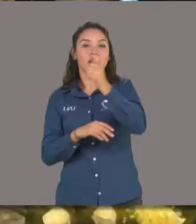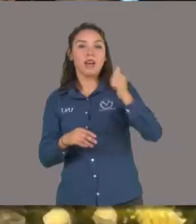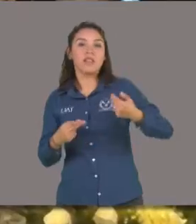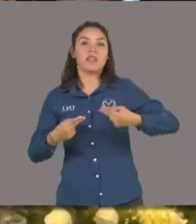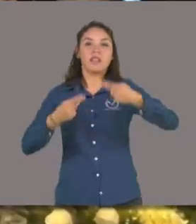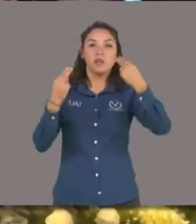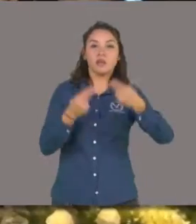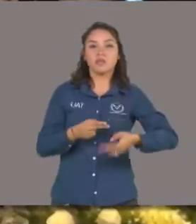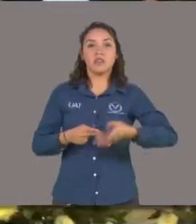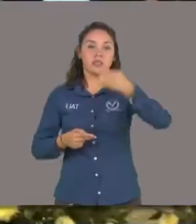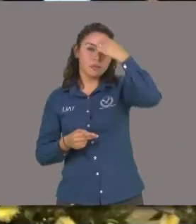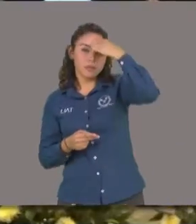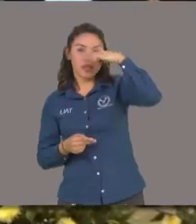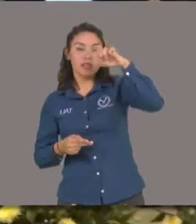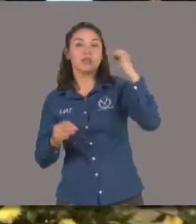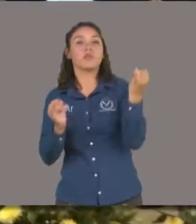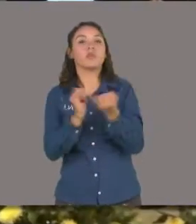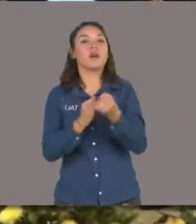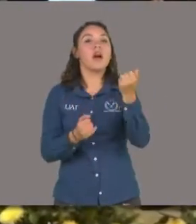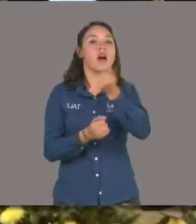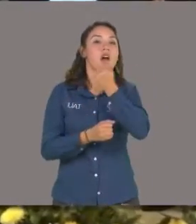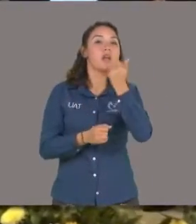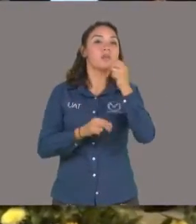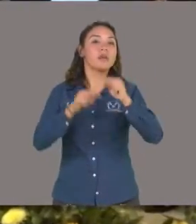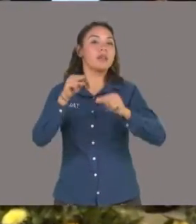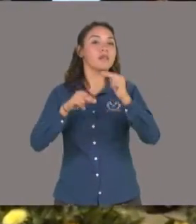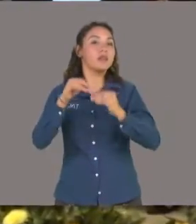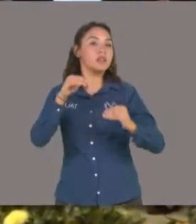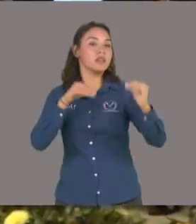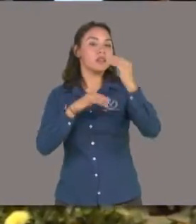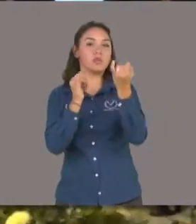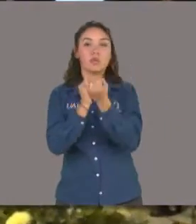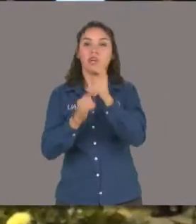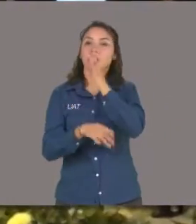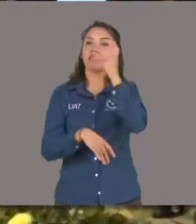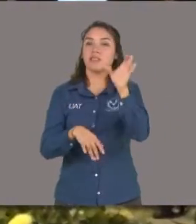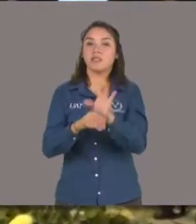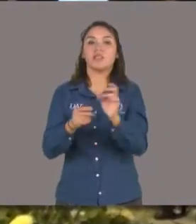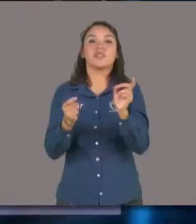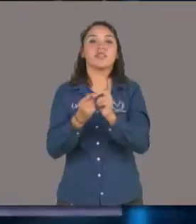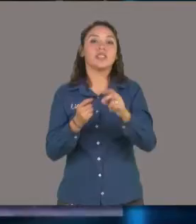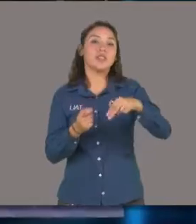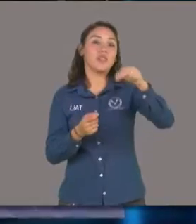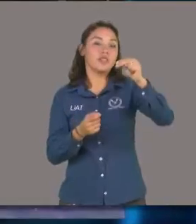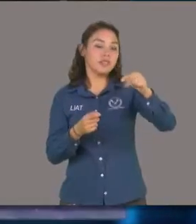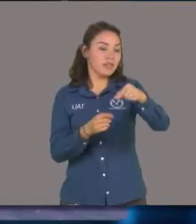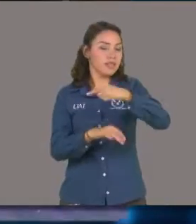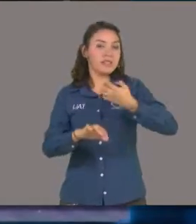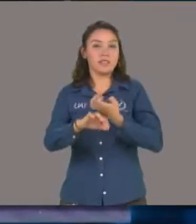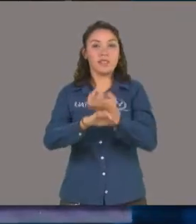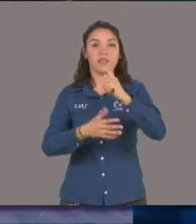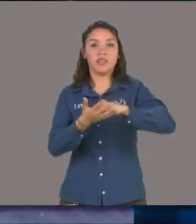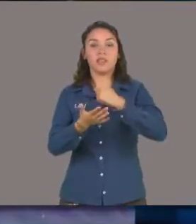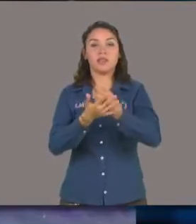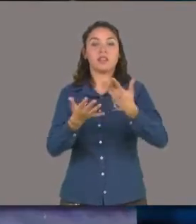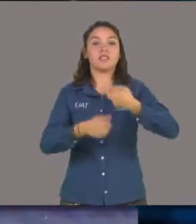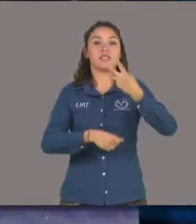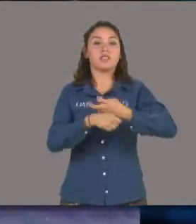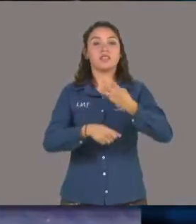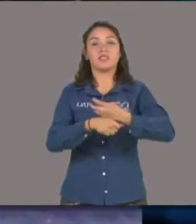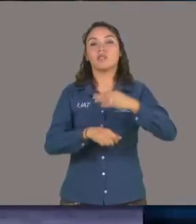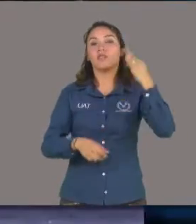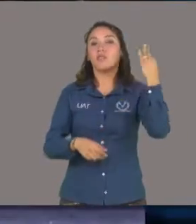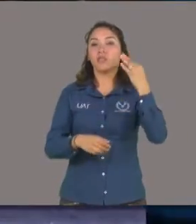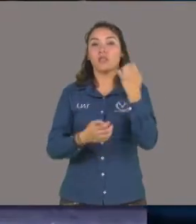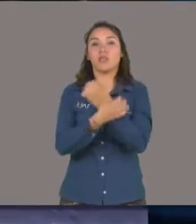aduanero y empresarial, así como la asistencia de estudiantes del nivel superior y bachillerato de la zona norte del estado, se llevó a cabo el tercer foro educativo